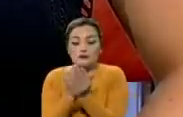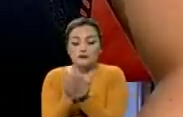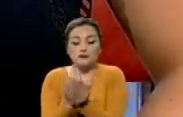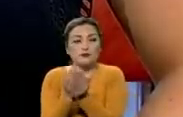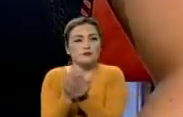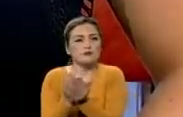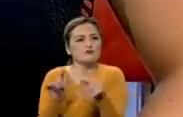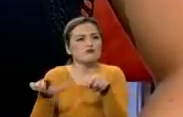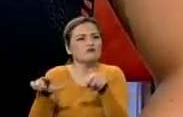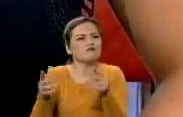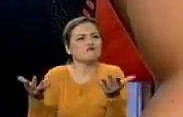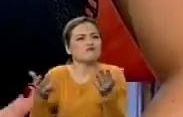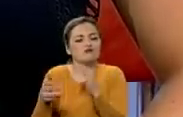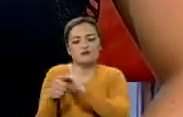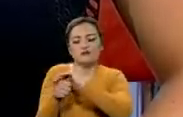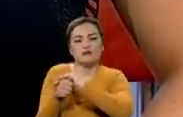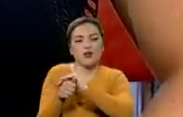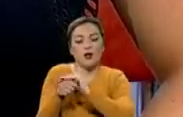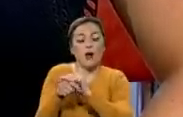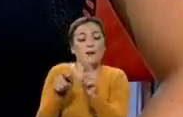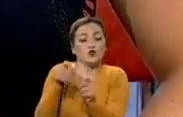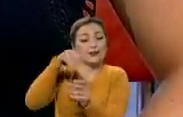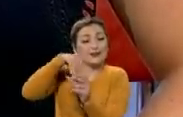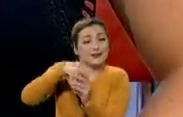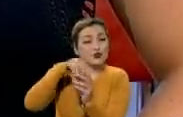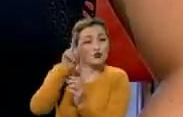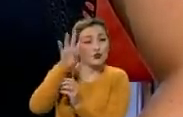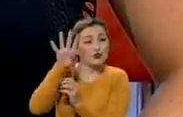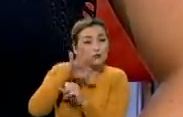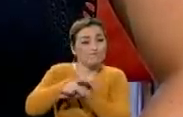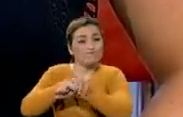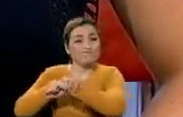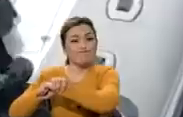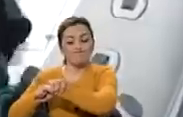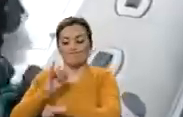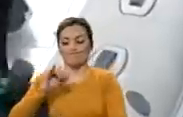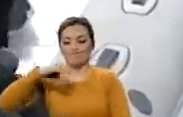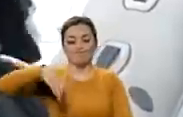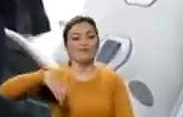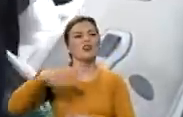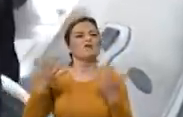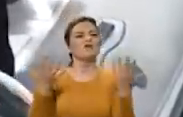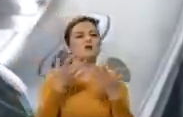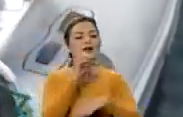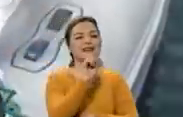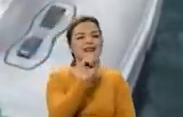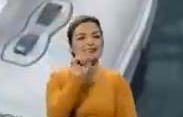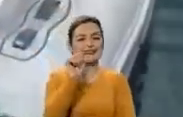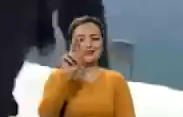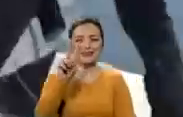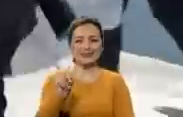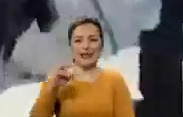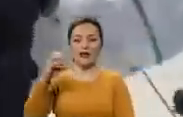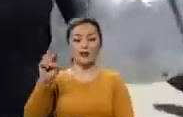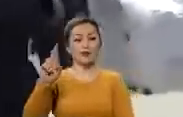Los 24 ocupantes fueron puestos a órdenes de la justicia en la isla San Cristóbal. Uno a uno fueron llegando los